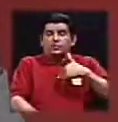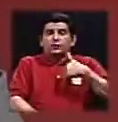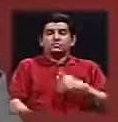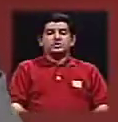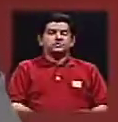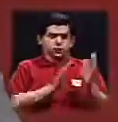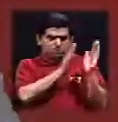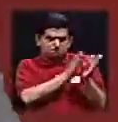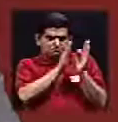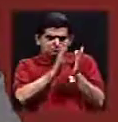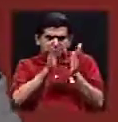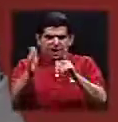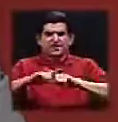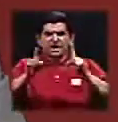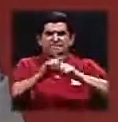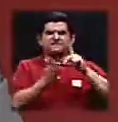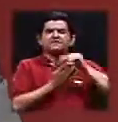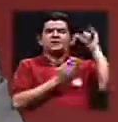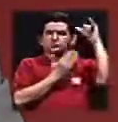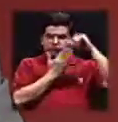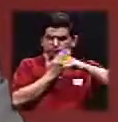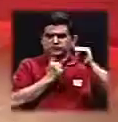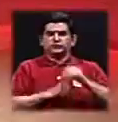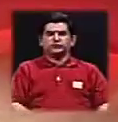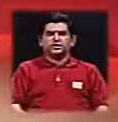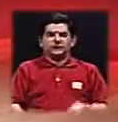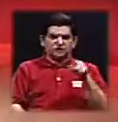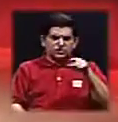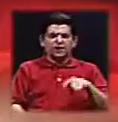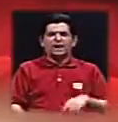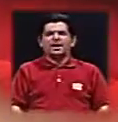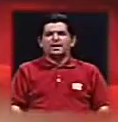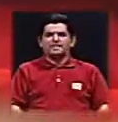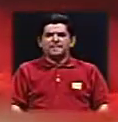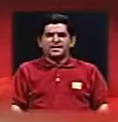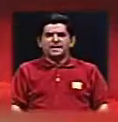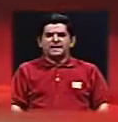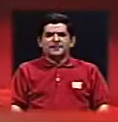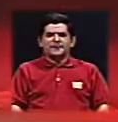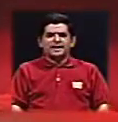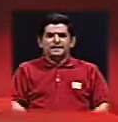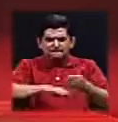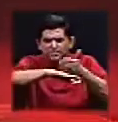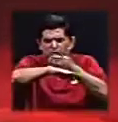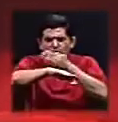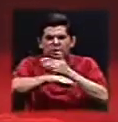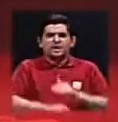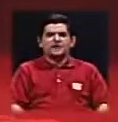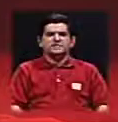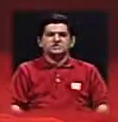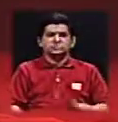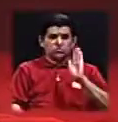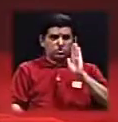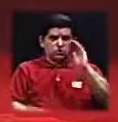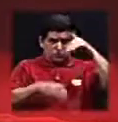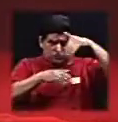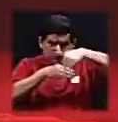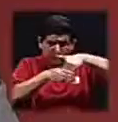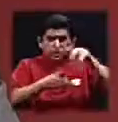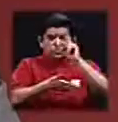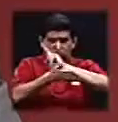han planeado pues, hacer una serie de proyectos de mejoría académica en sus